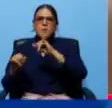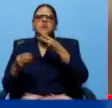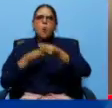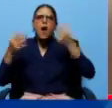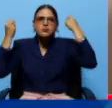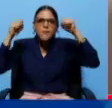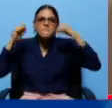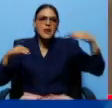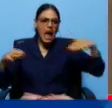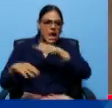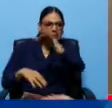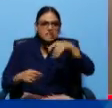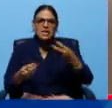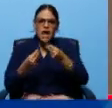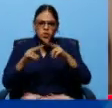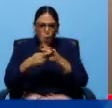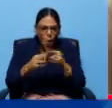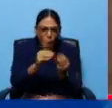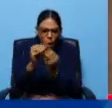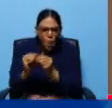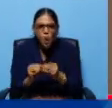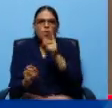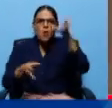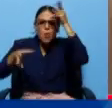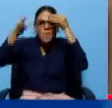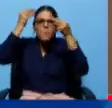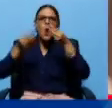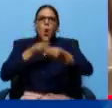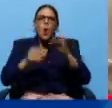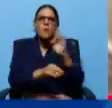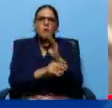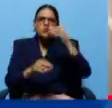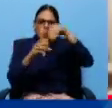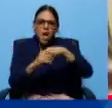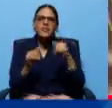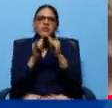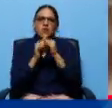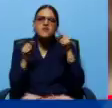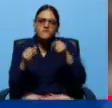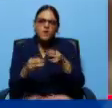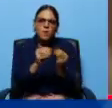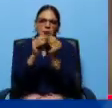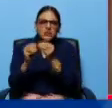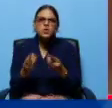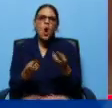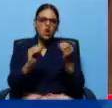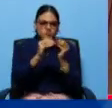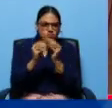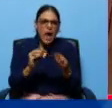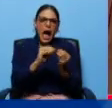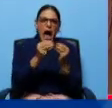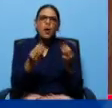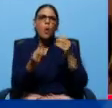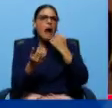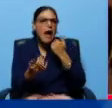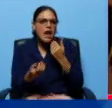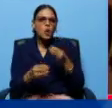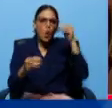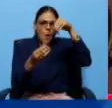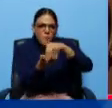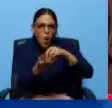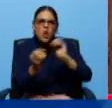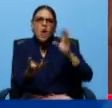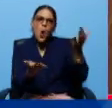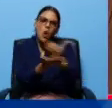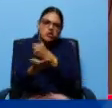práctica. Hacen práctica, los profesores le dan... Van conociendo, ¿verdad? La información, desarman, arman, prenden. Ahora las cosas